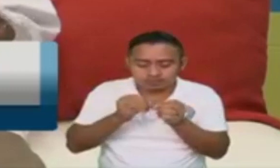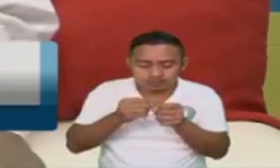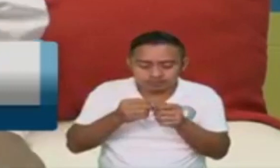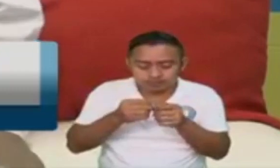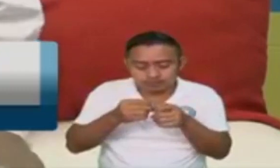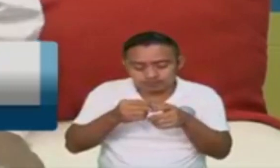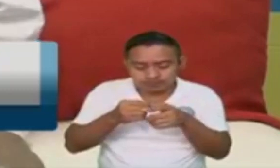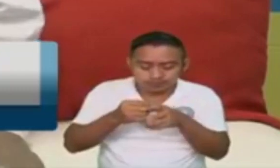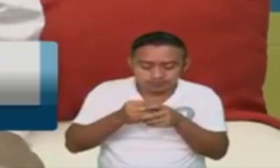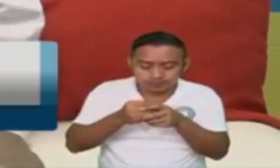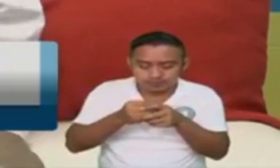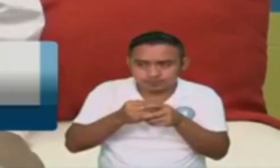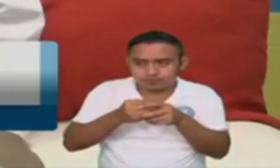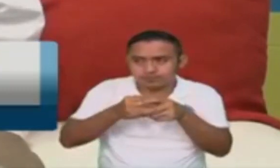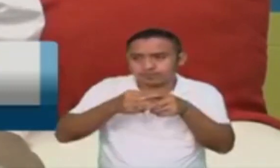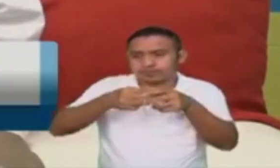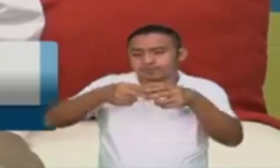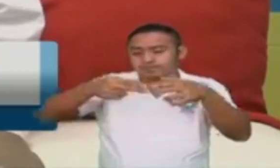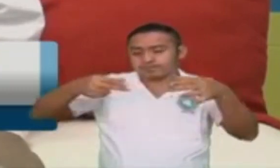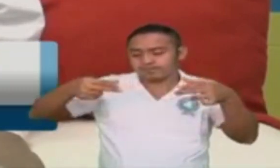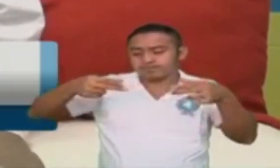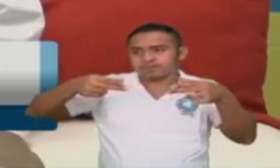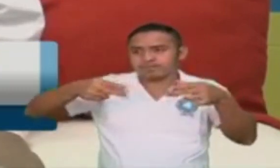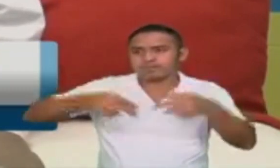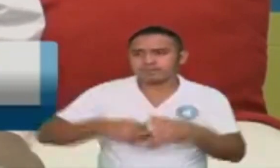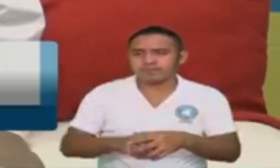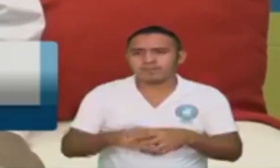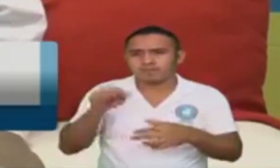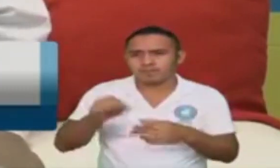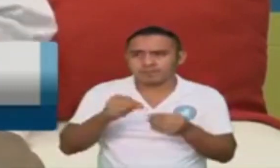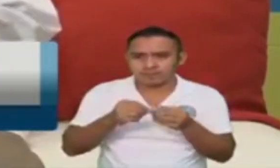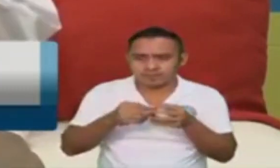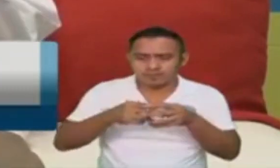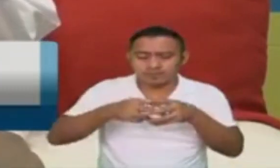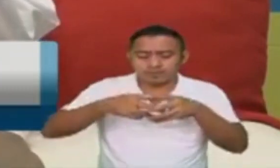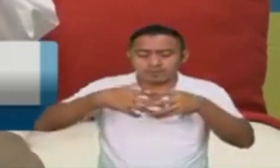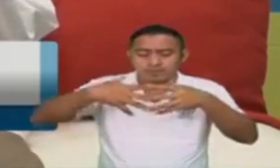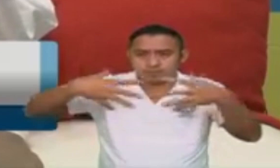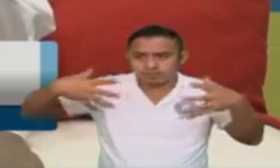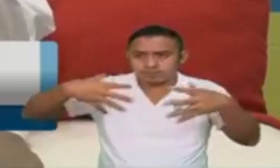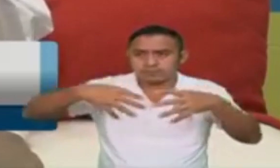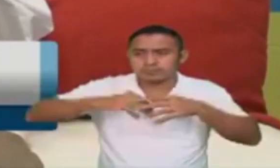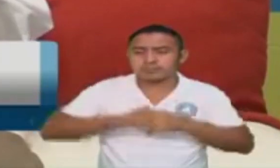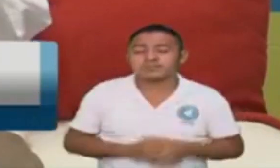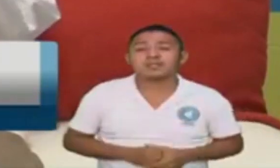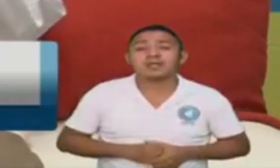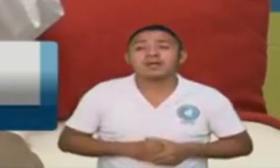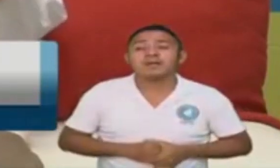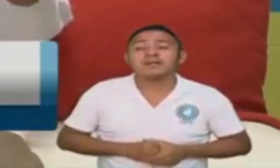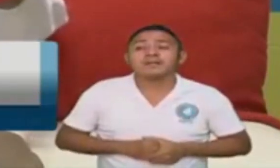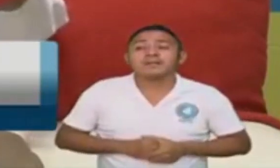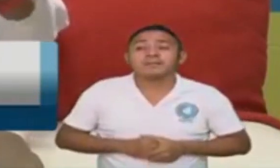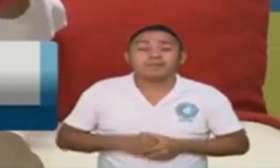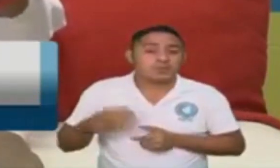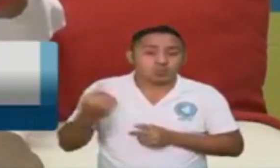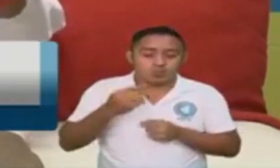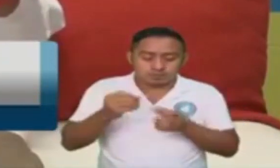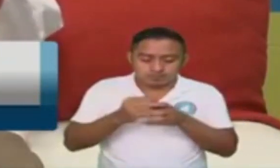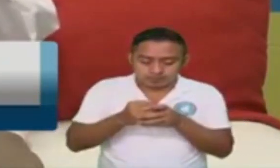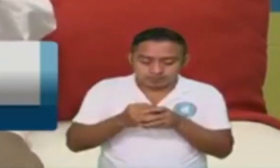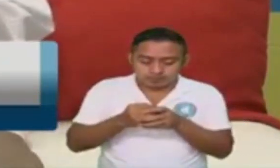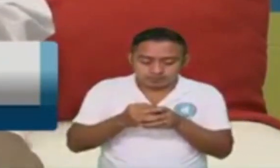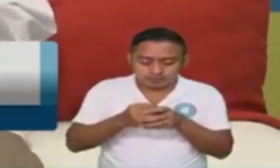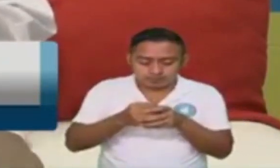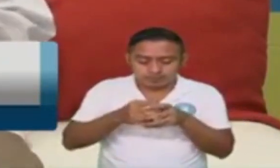haga, como el nombre lo decíamos, una zona de un bocio, pues, un crecimiento simétrico, o sea, de toda la glándula en su